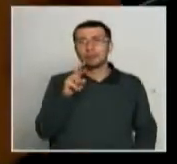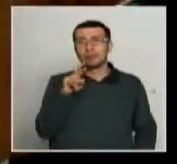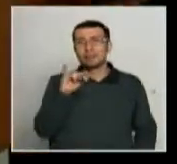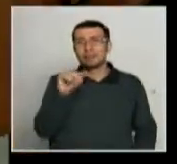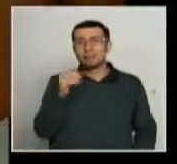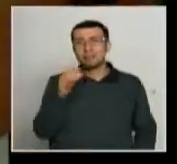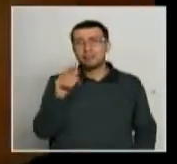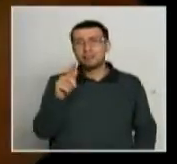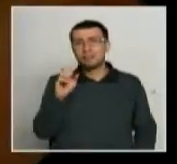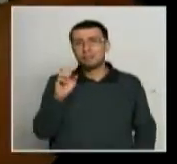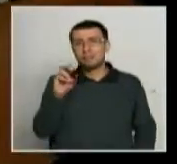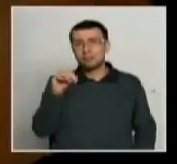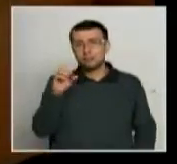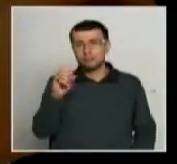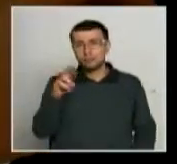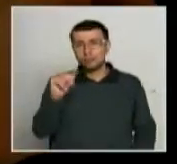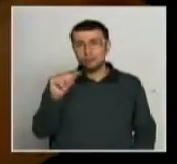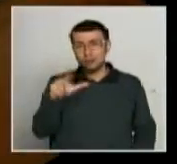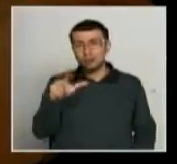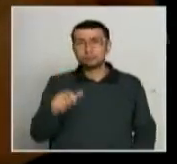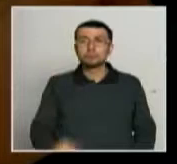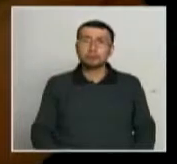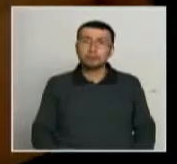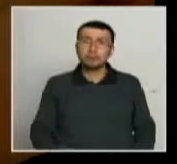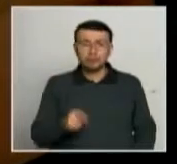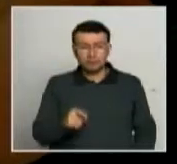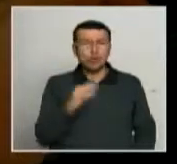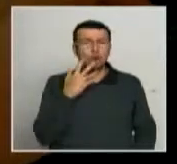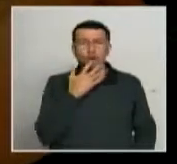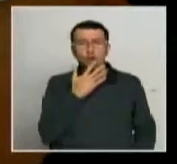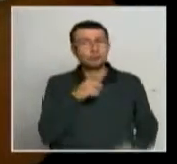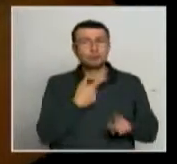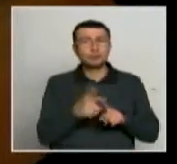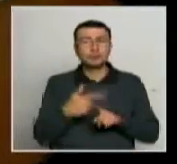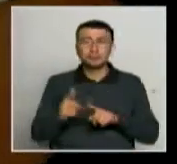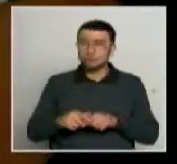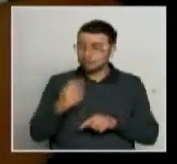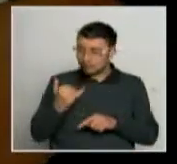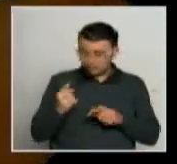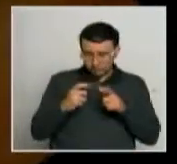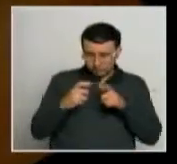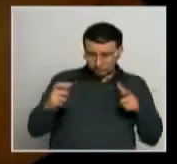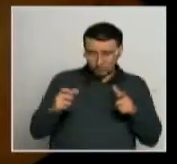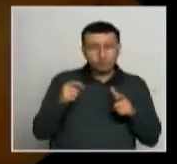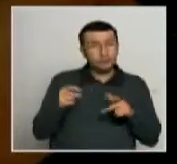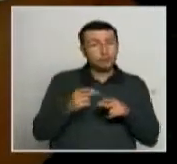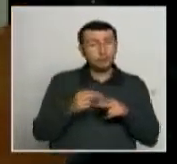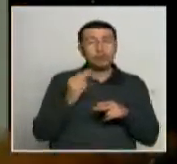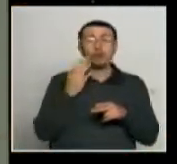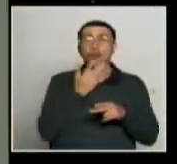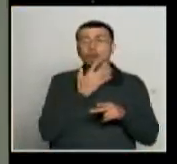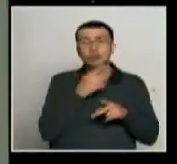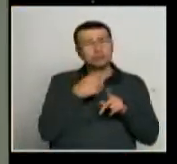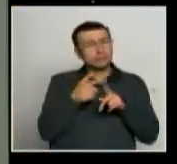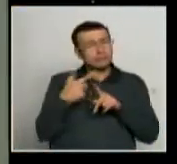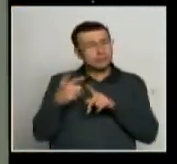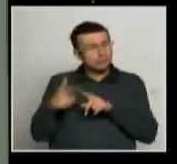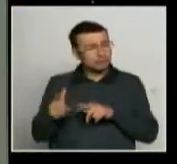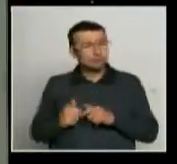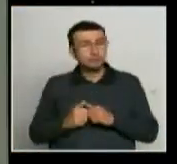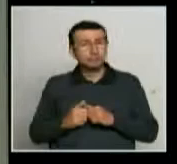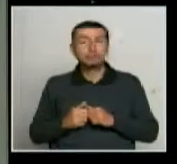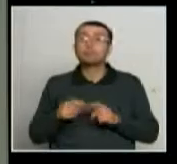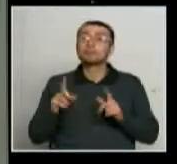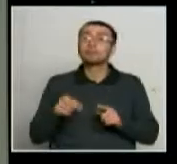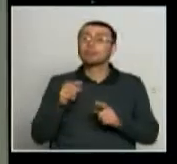con la escala de grises, el Doppler color, que es esto de acá, que llamamos color por la coloración que da, y otra parte es